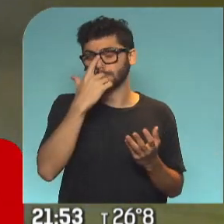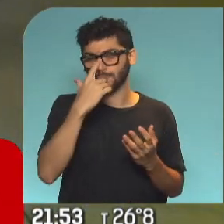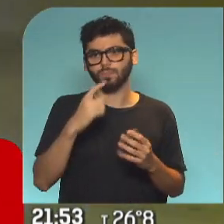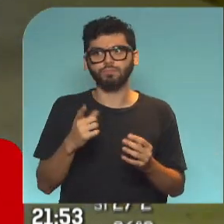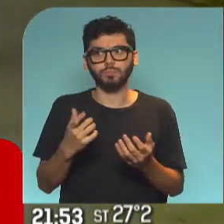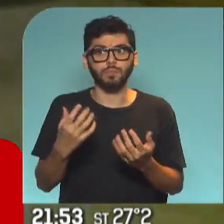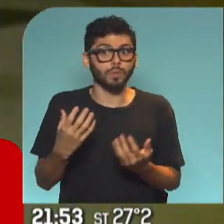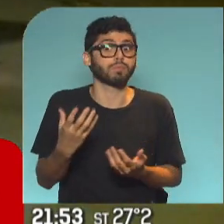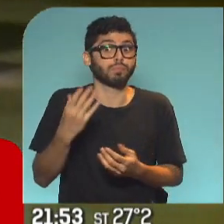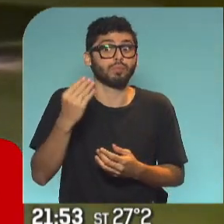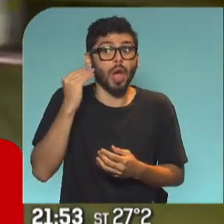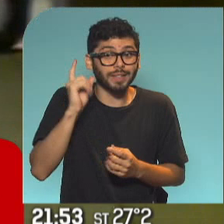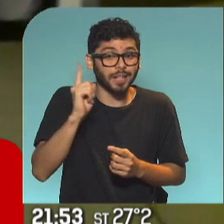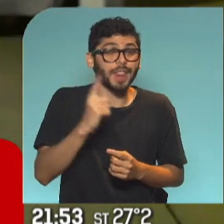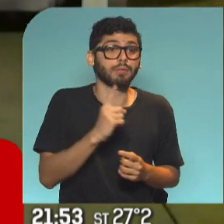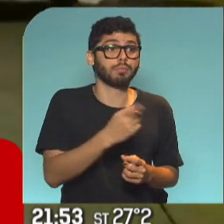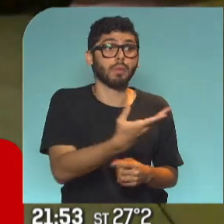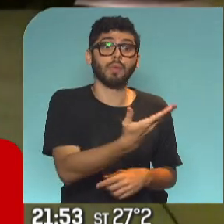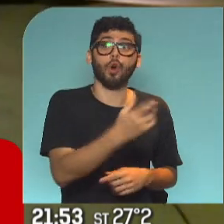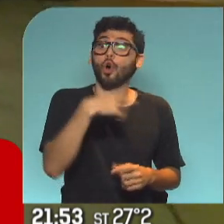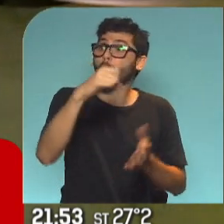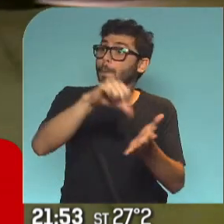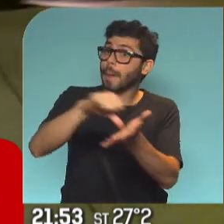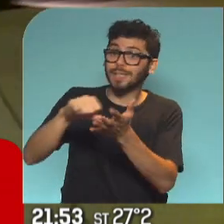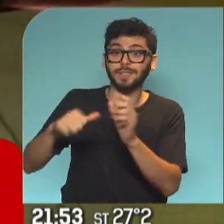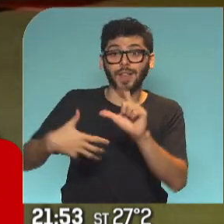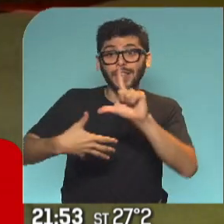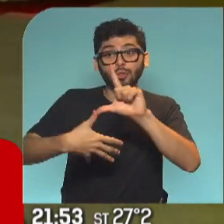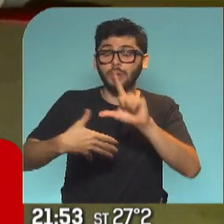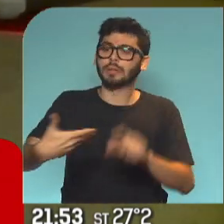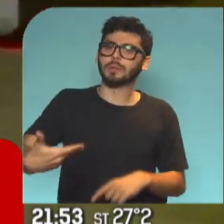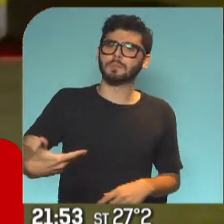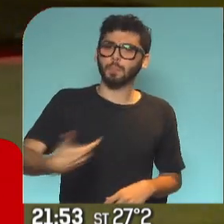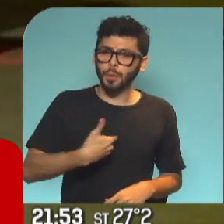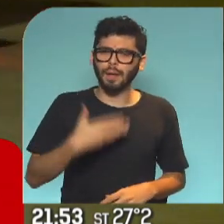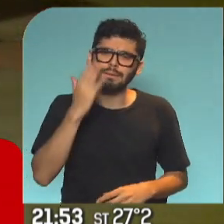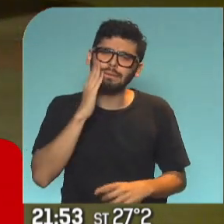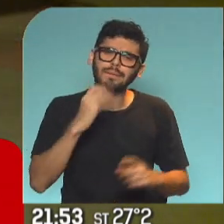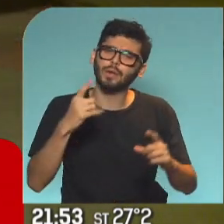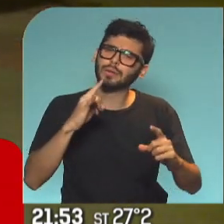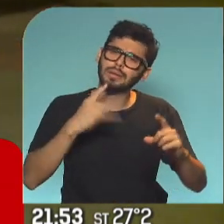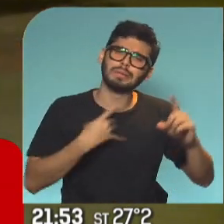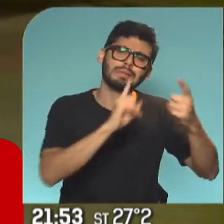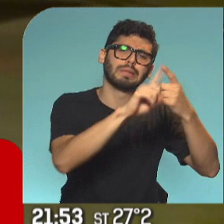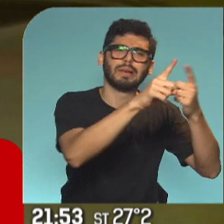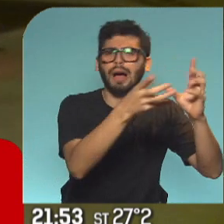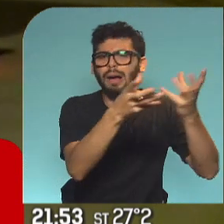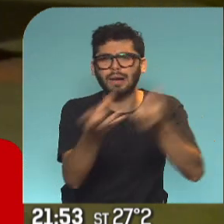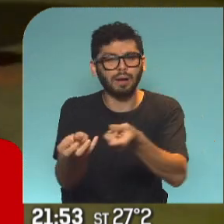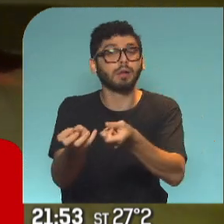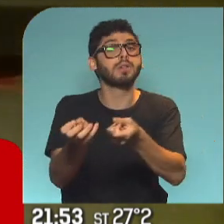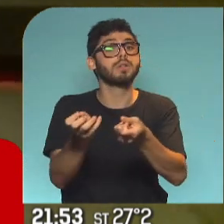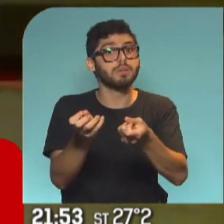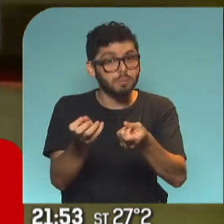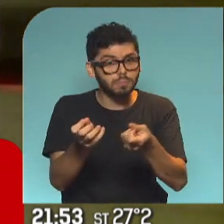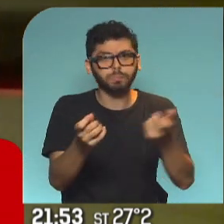y hasta incluso ha recibido el pedido de otros países sudamericanos para que interceda con laboratorios, con potencias mundiales y que a esos